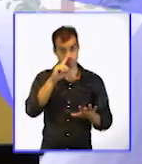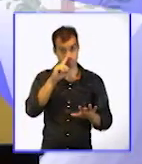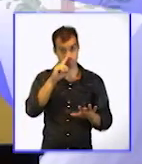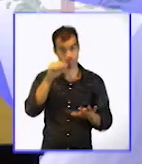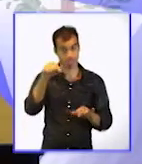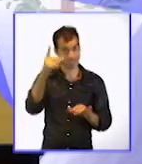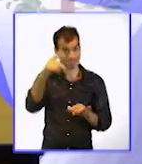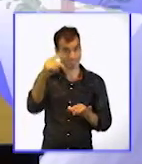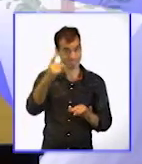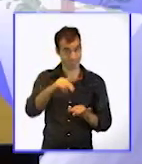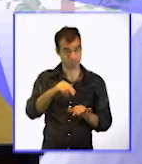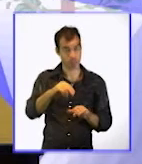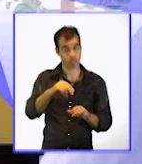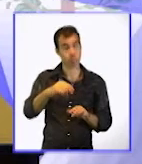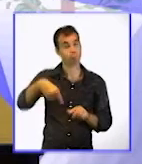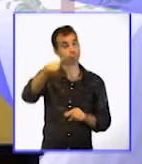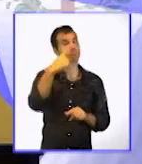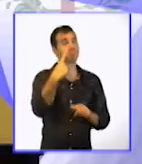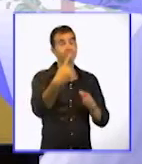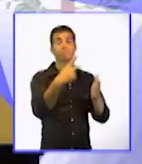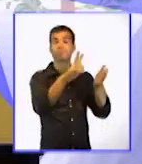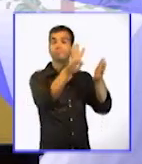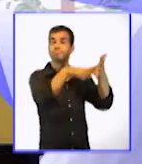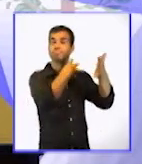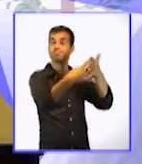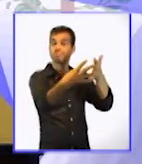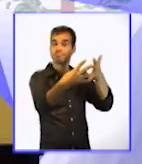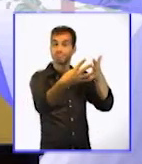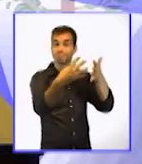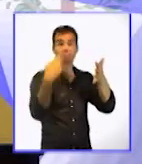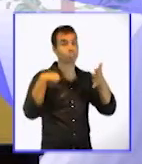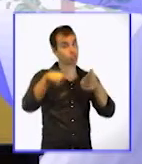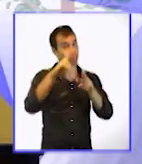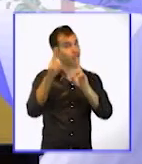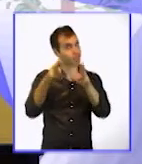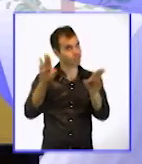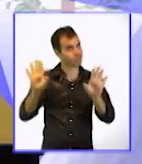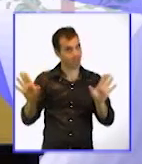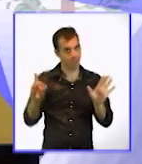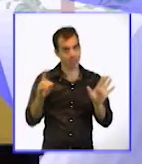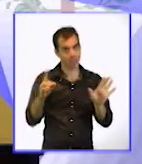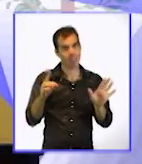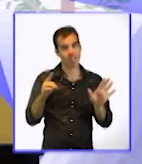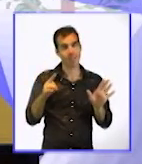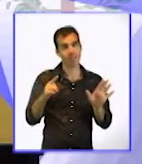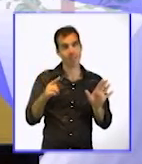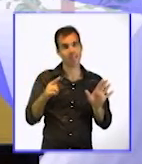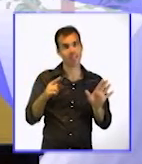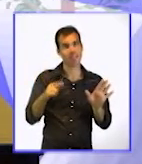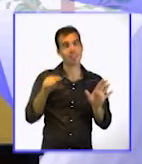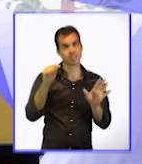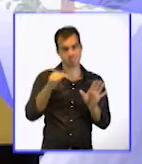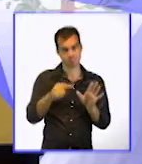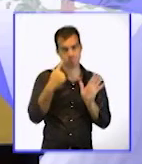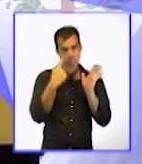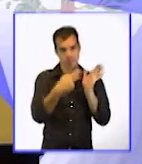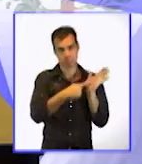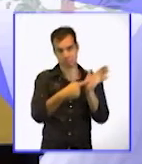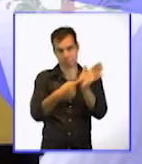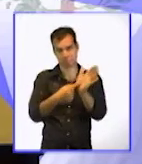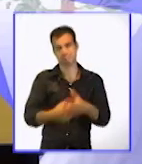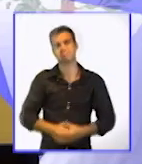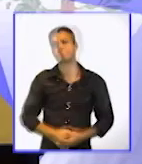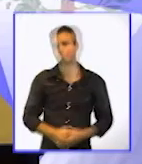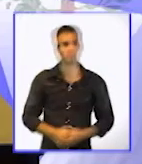terminar este ejercicio, donde ustedes verán las tablas orientadas que están a continuación de este epígrafe.